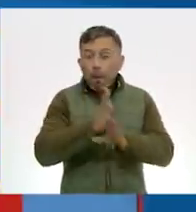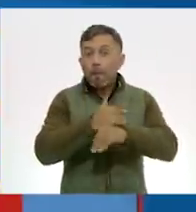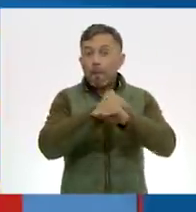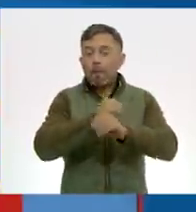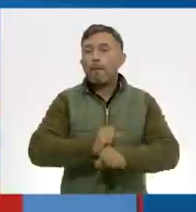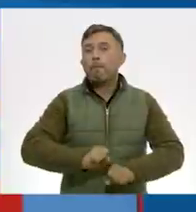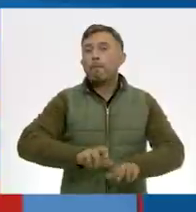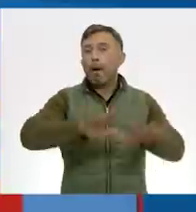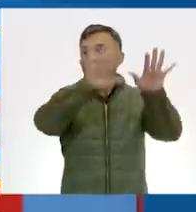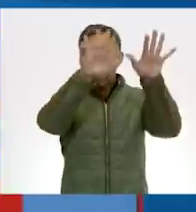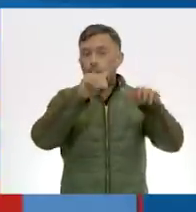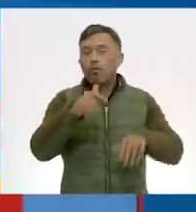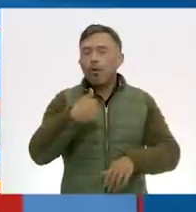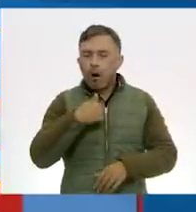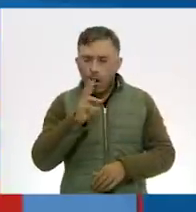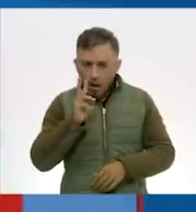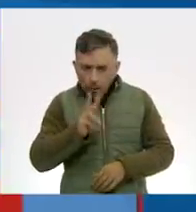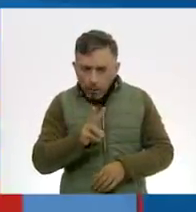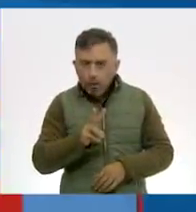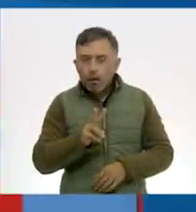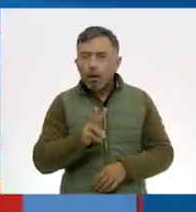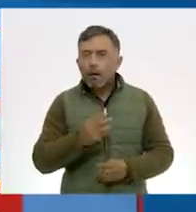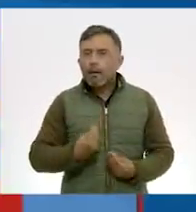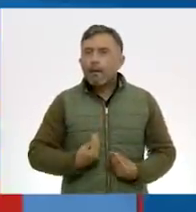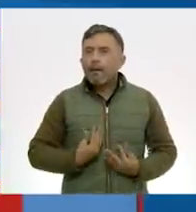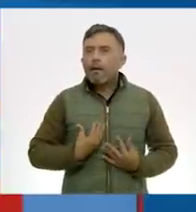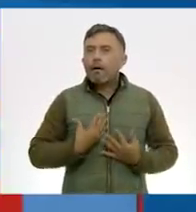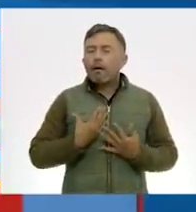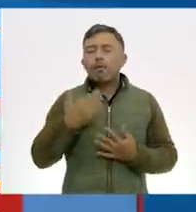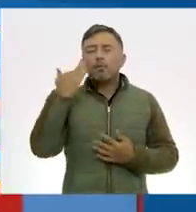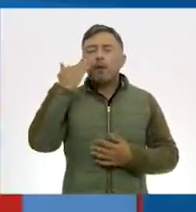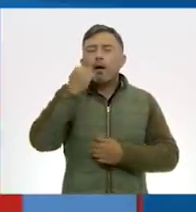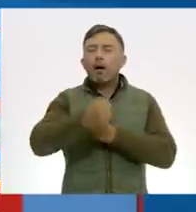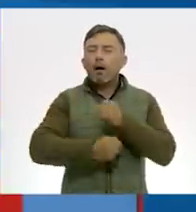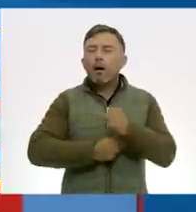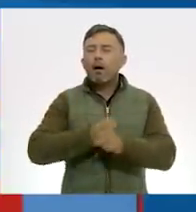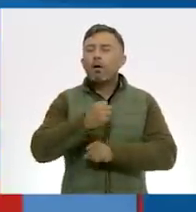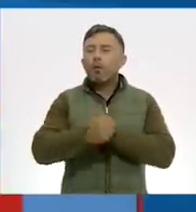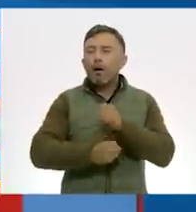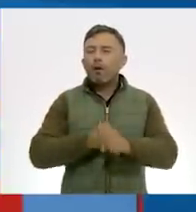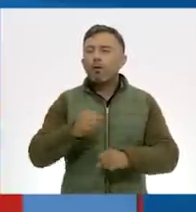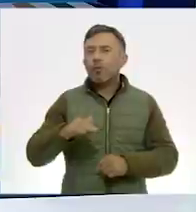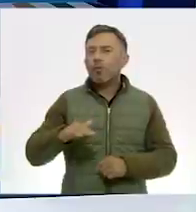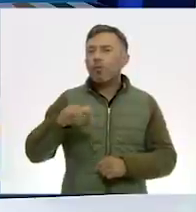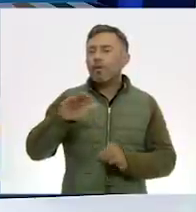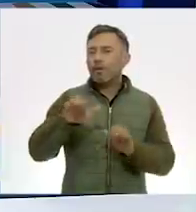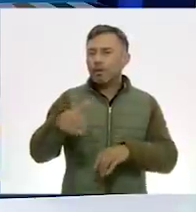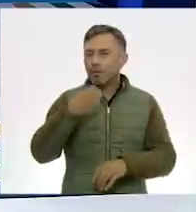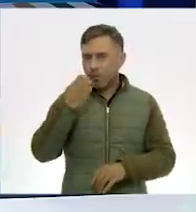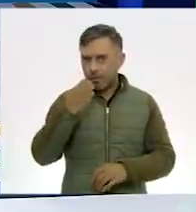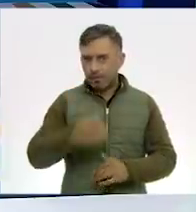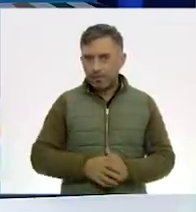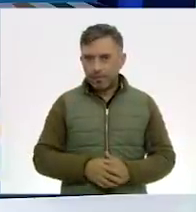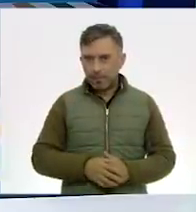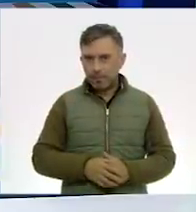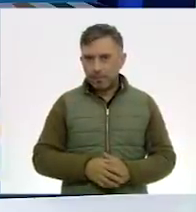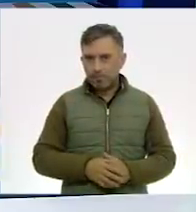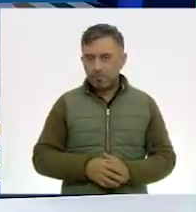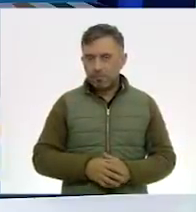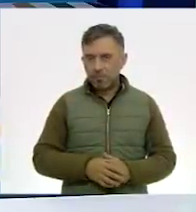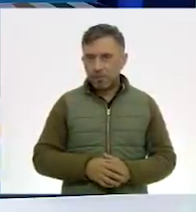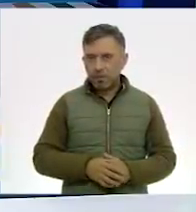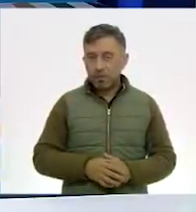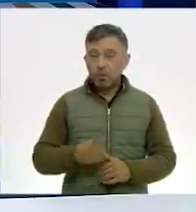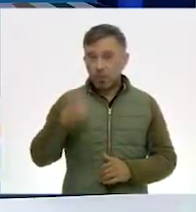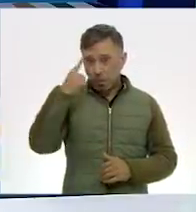me entusiasmó vivamente después del tiempo transcurrido en el pupilaje escolar. No me hacía notar como